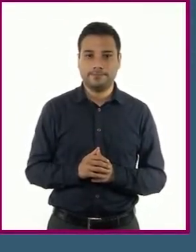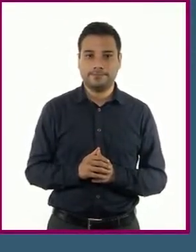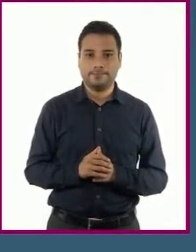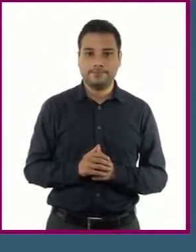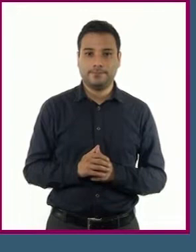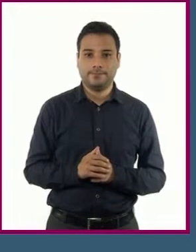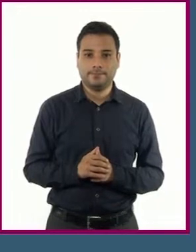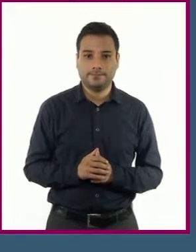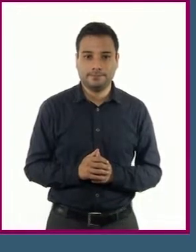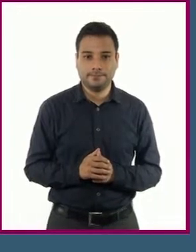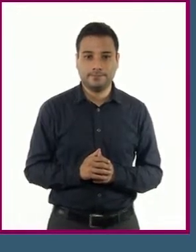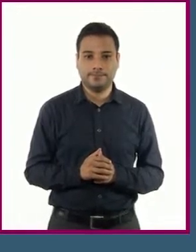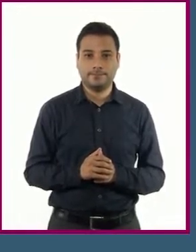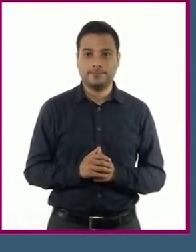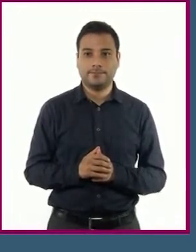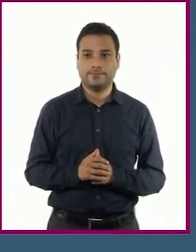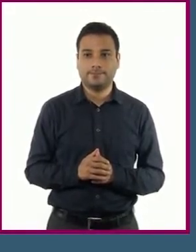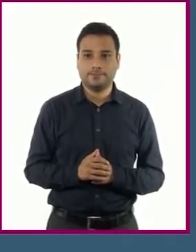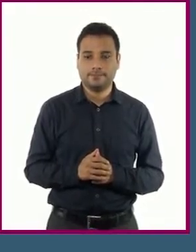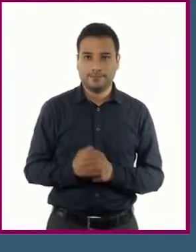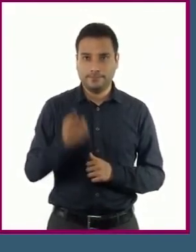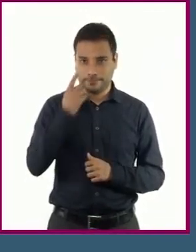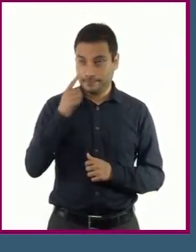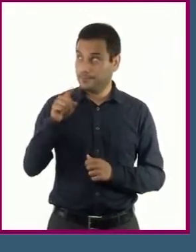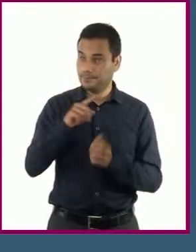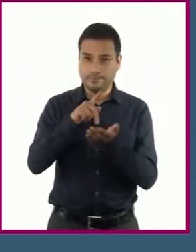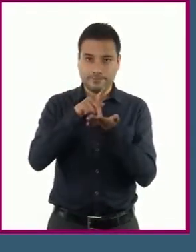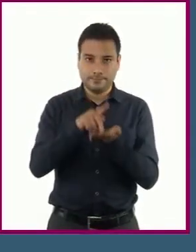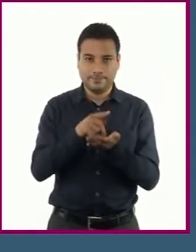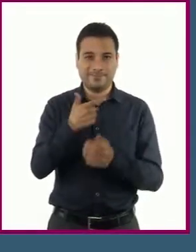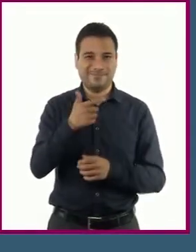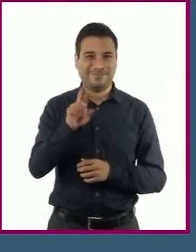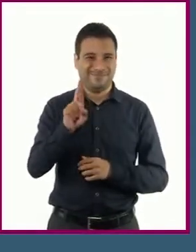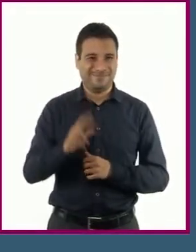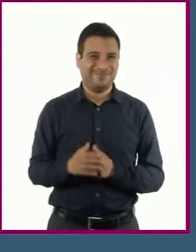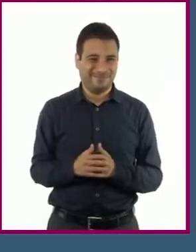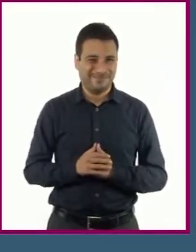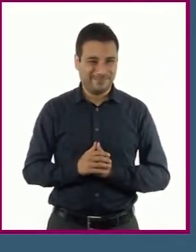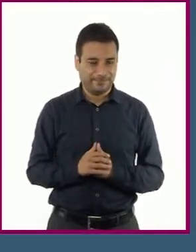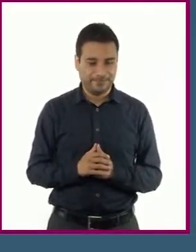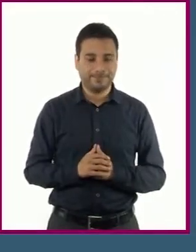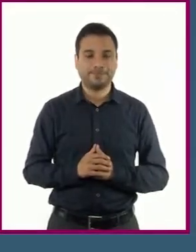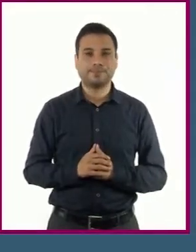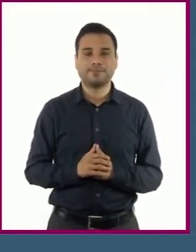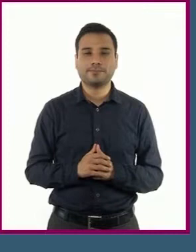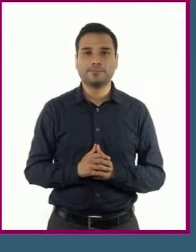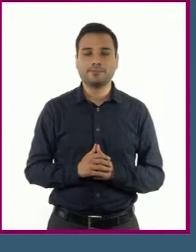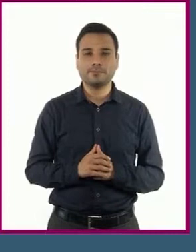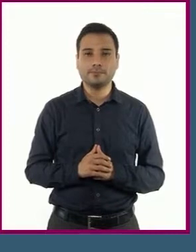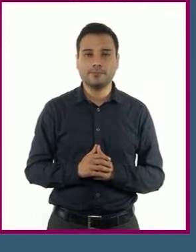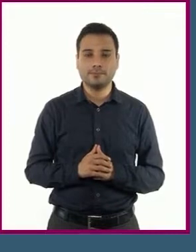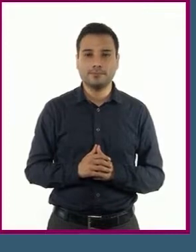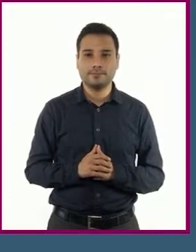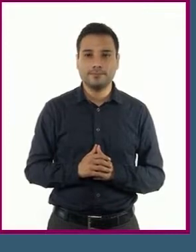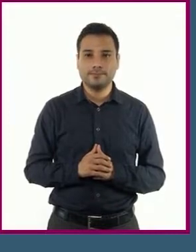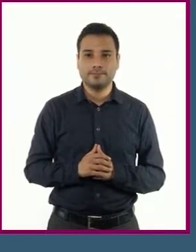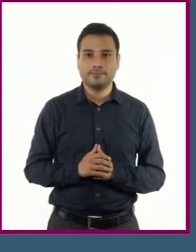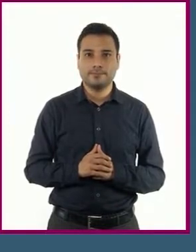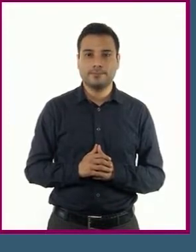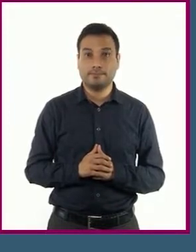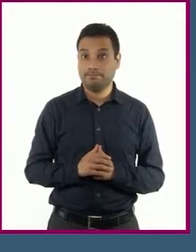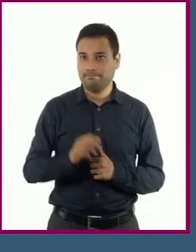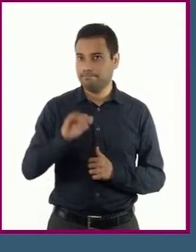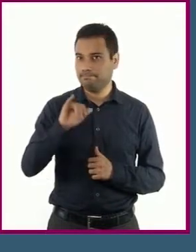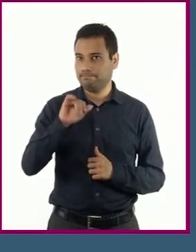En este caso, la báscula mide en gramos, que es una unidad de medida derivada del kilogramo. Así